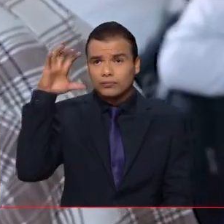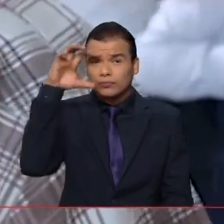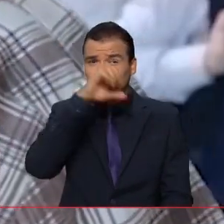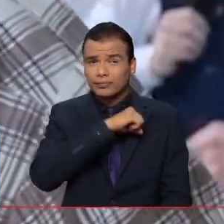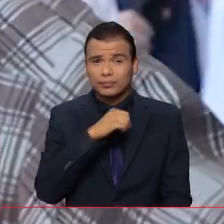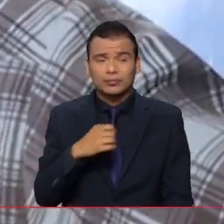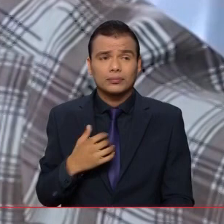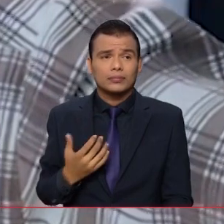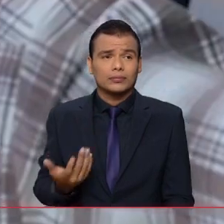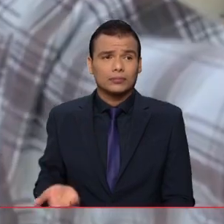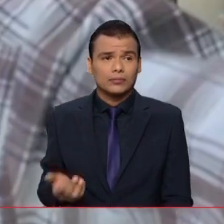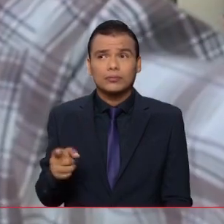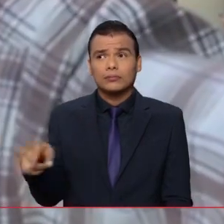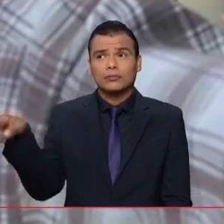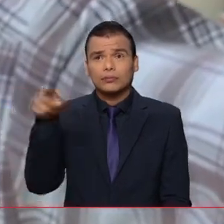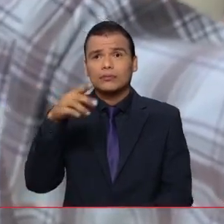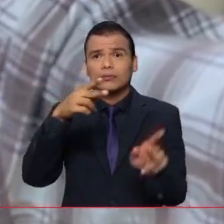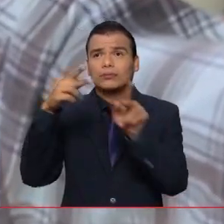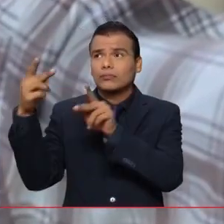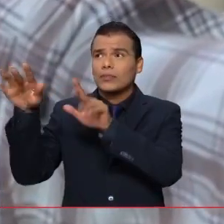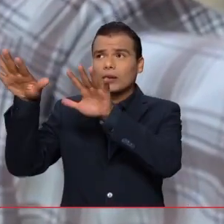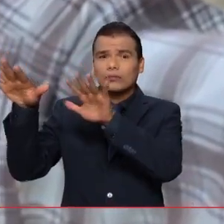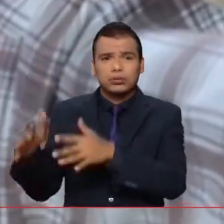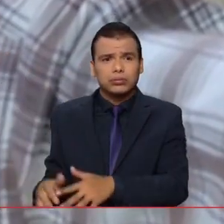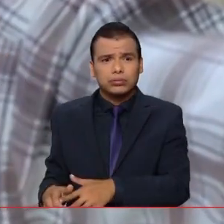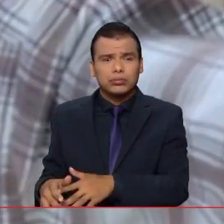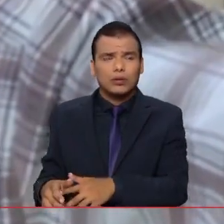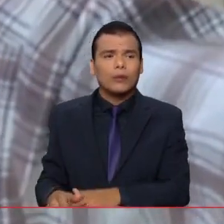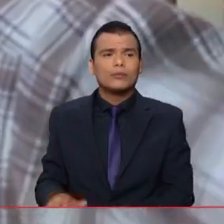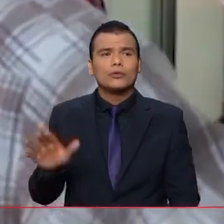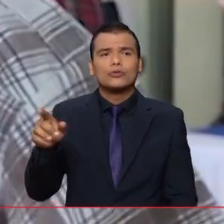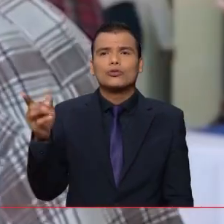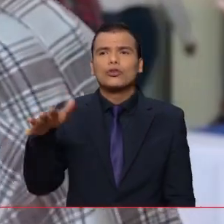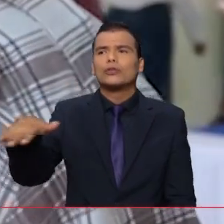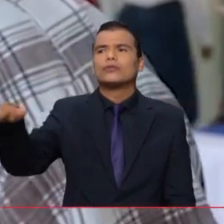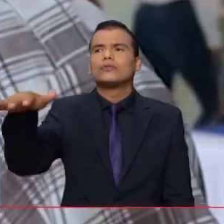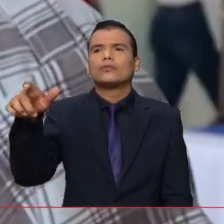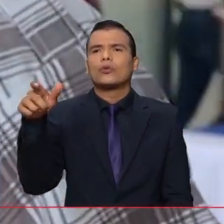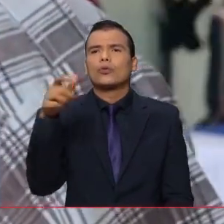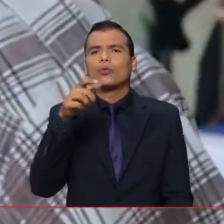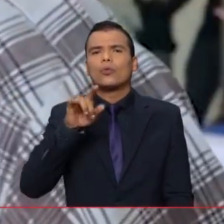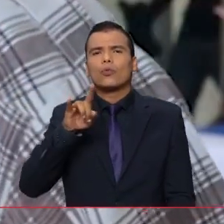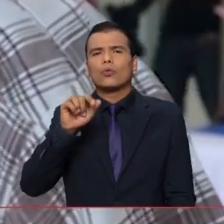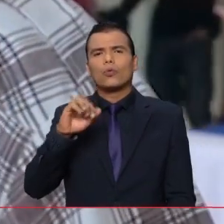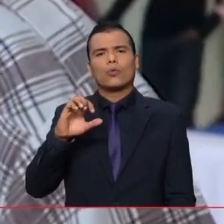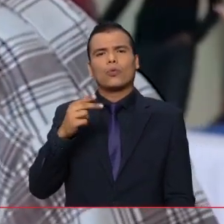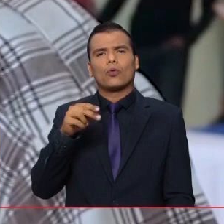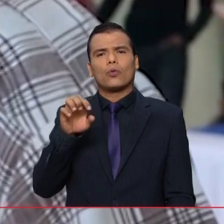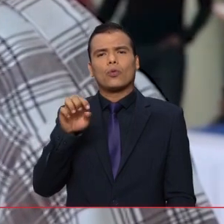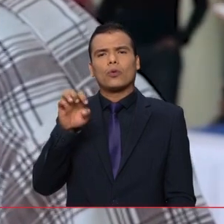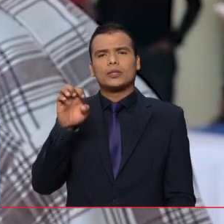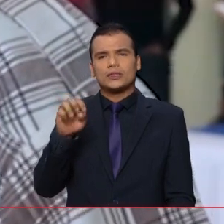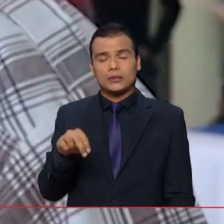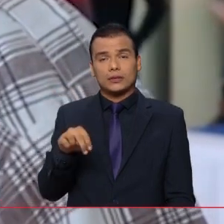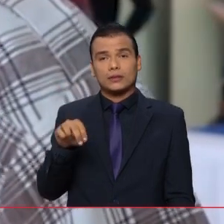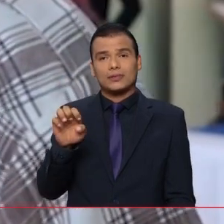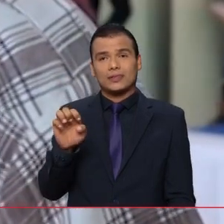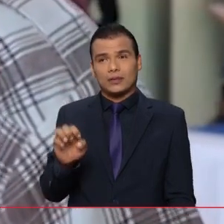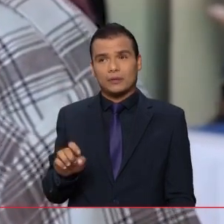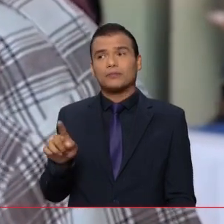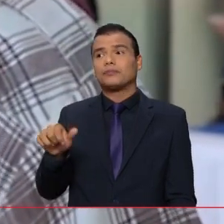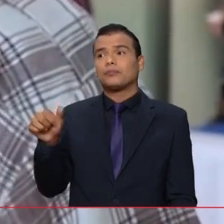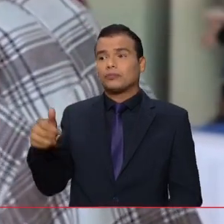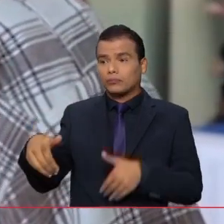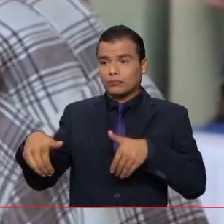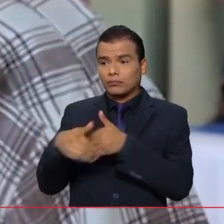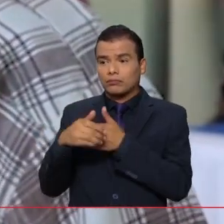puente tumbado hacia la colindancia con Huachené, y por el otro lado la vía